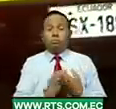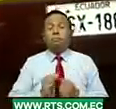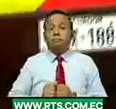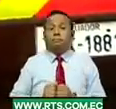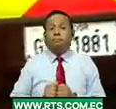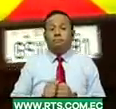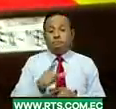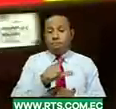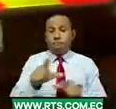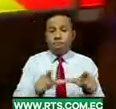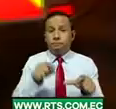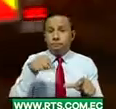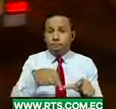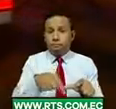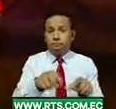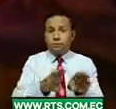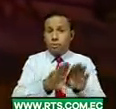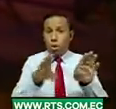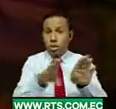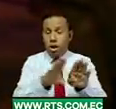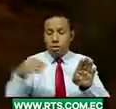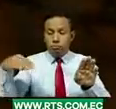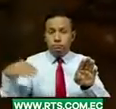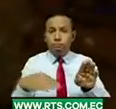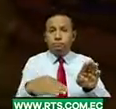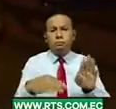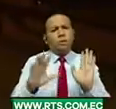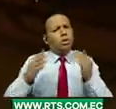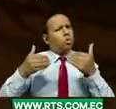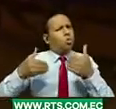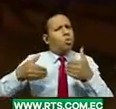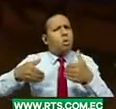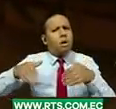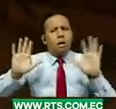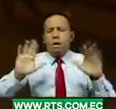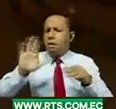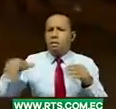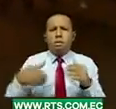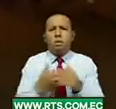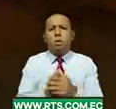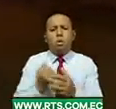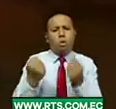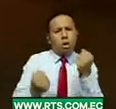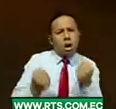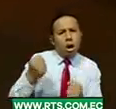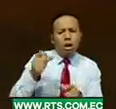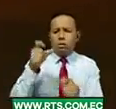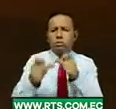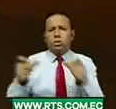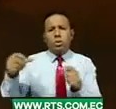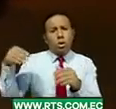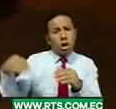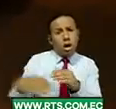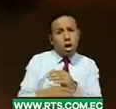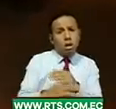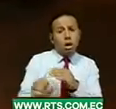puedan realizar las inspecciones tanto al personal que ingresa como a los vehículos que entran y